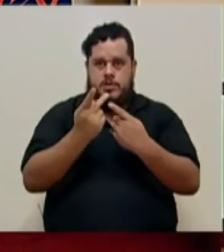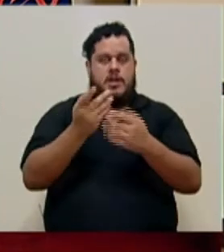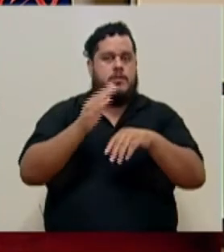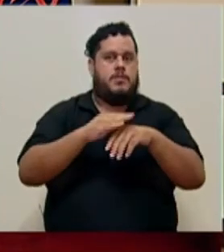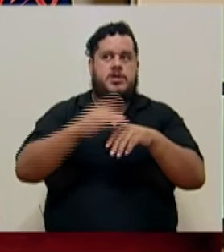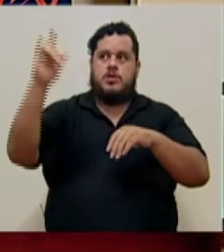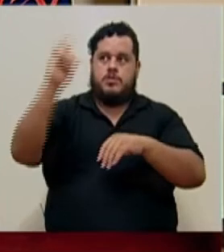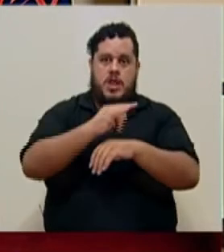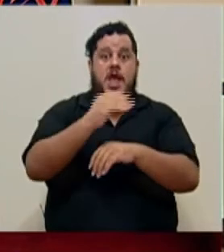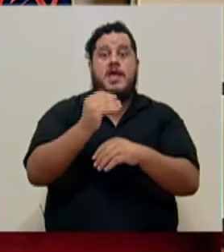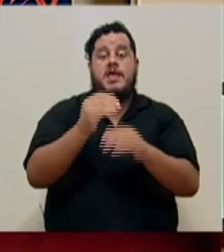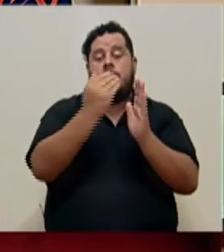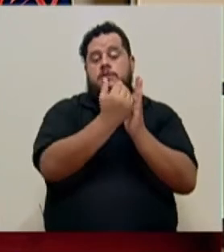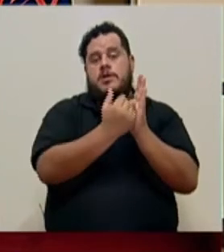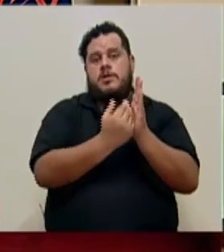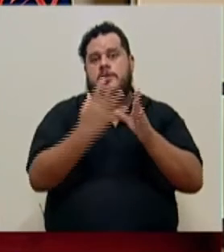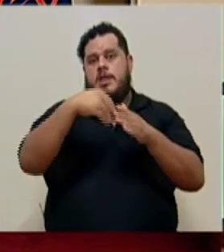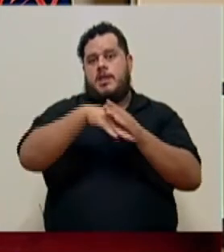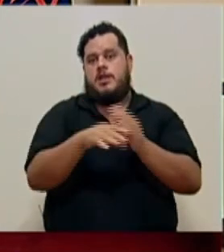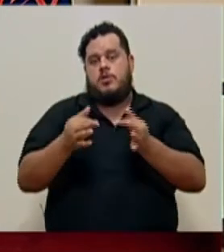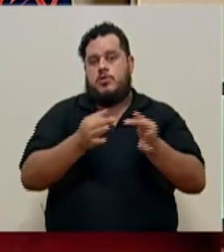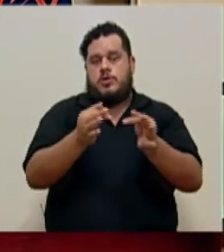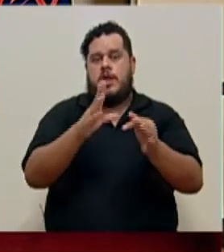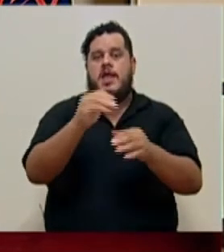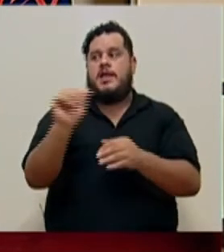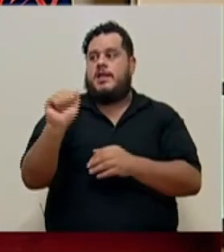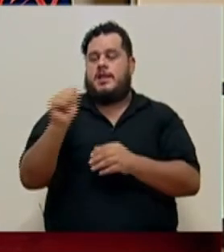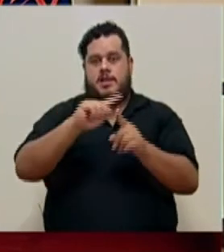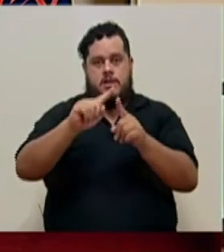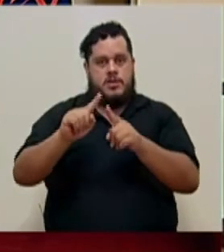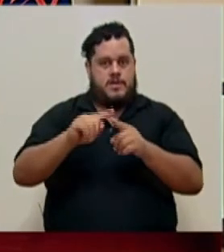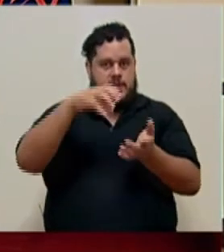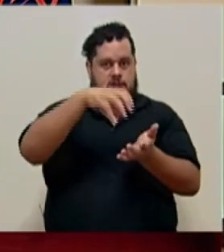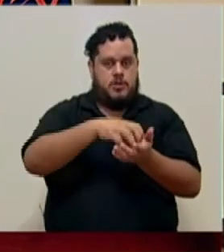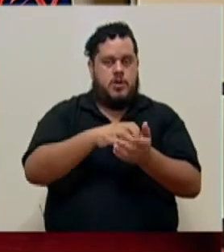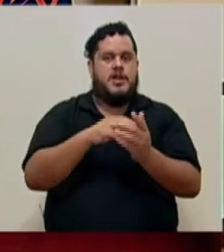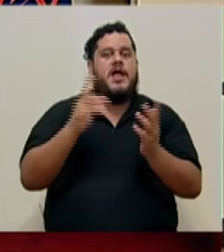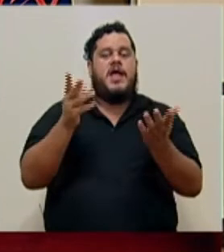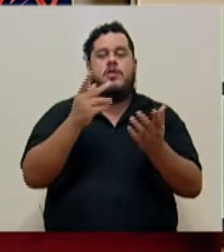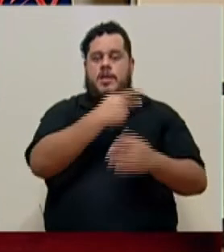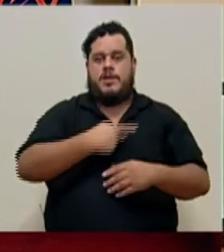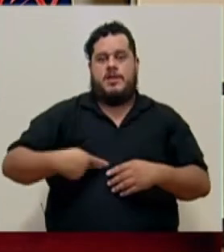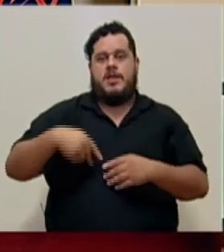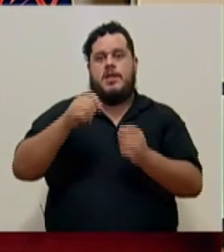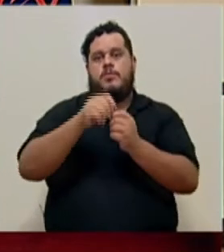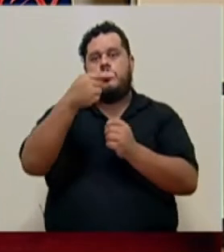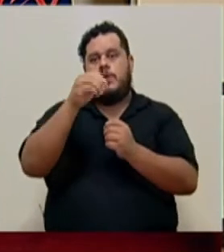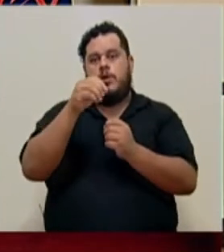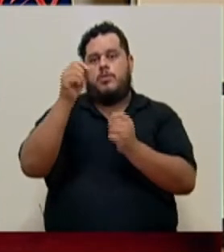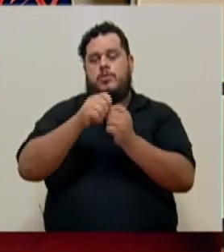y los requisitos de ingreso turístico, así como las alertas en los distintos cantones, a través del sitio